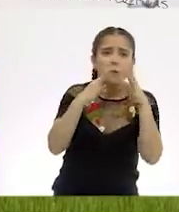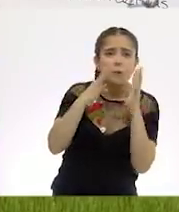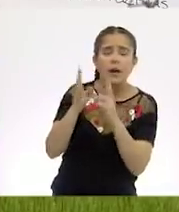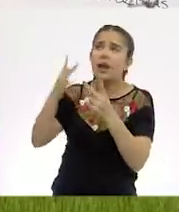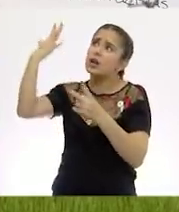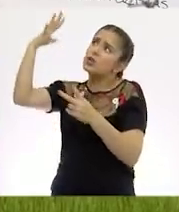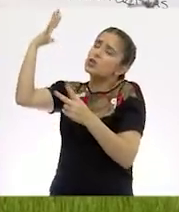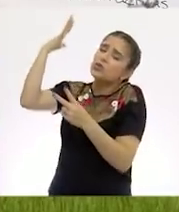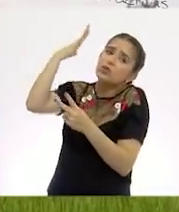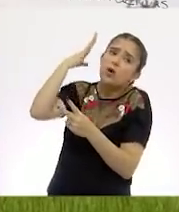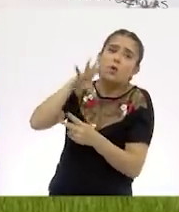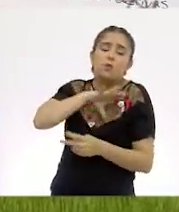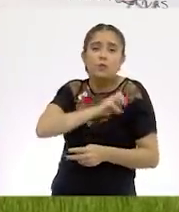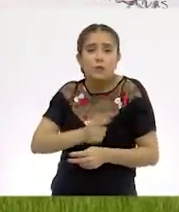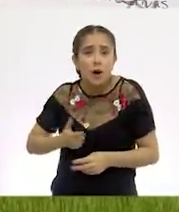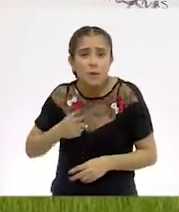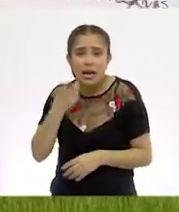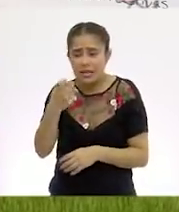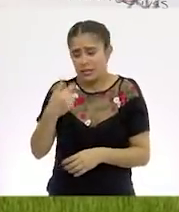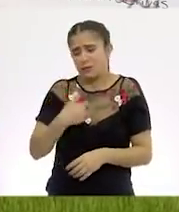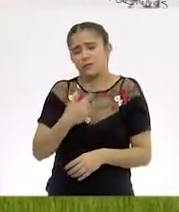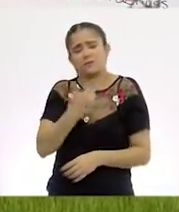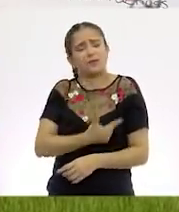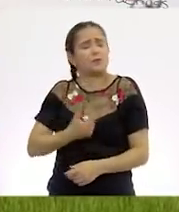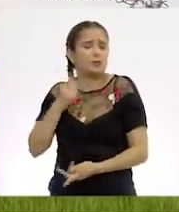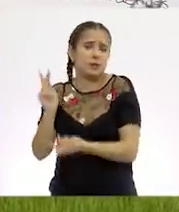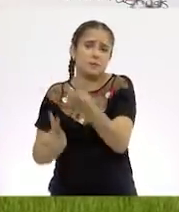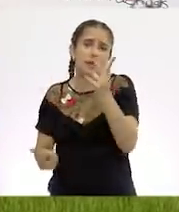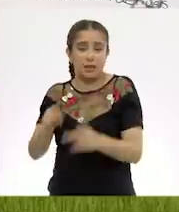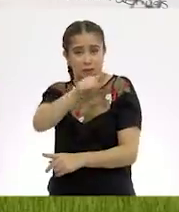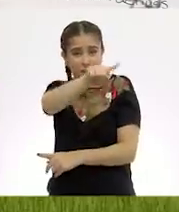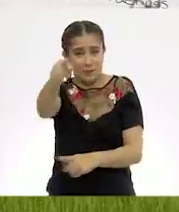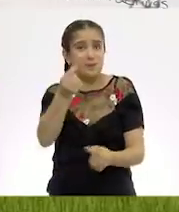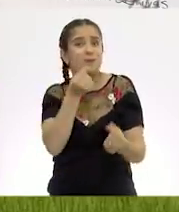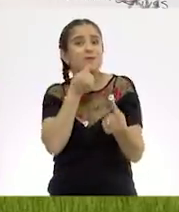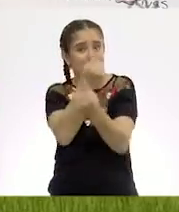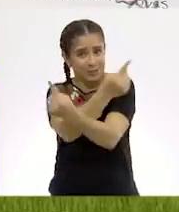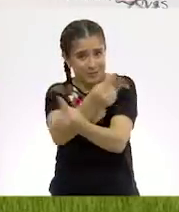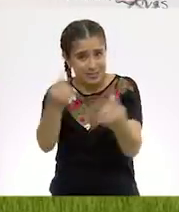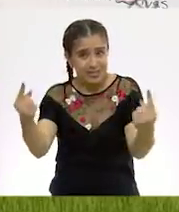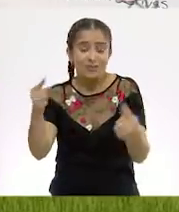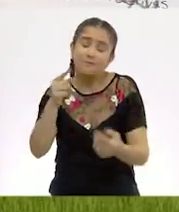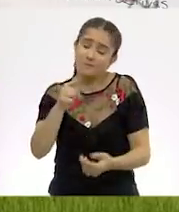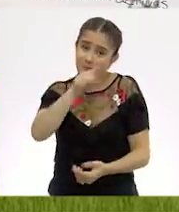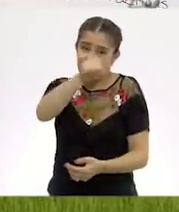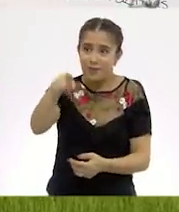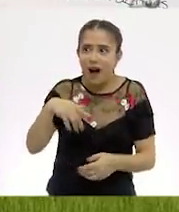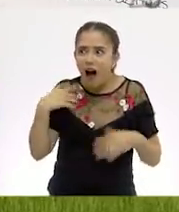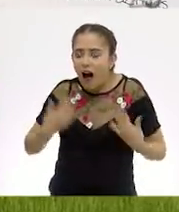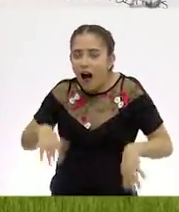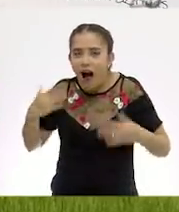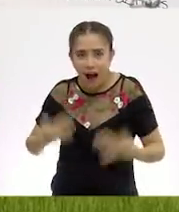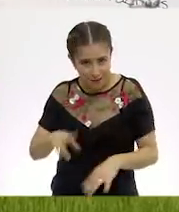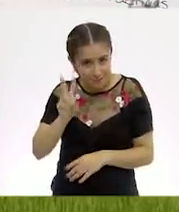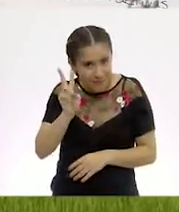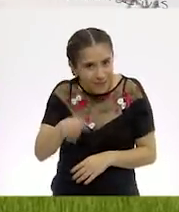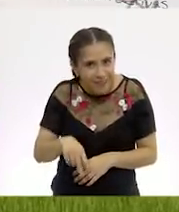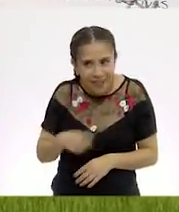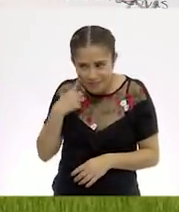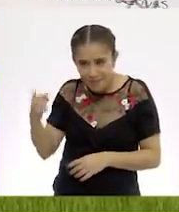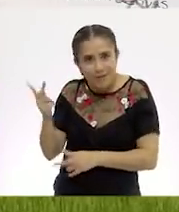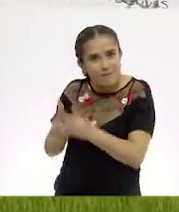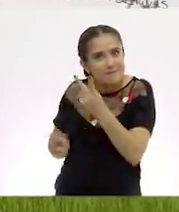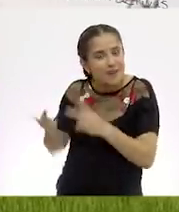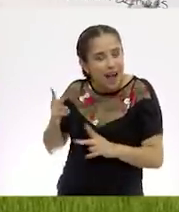Creo que ahora me gustan mucho más las plantas y estoy segura que las niñas y los niños allá en casa también quedaron asombradas y asombrados y vamos a